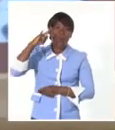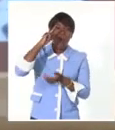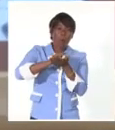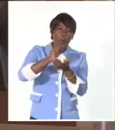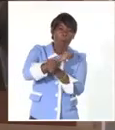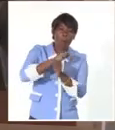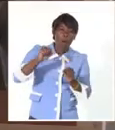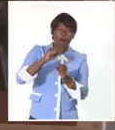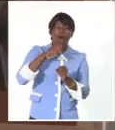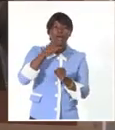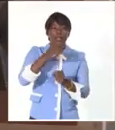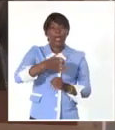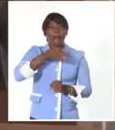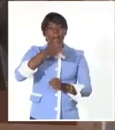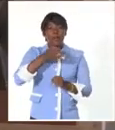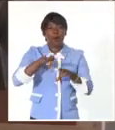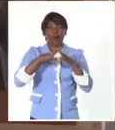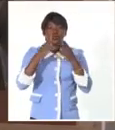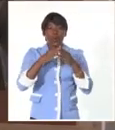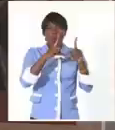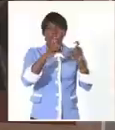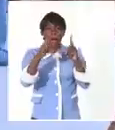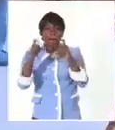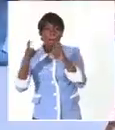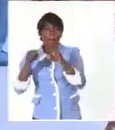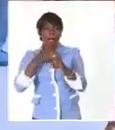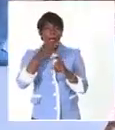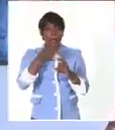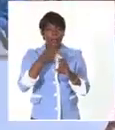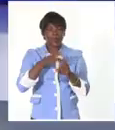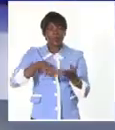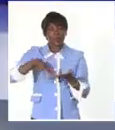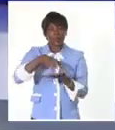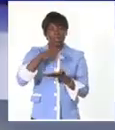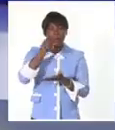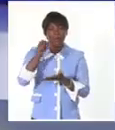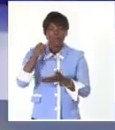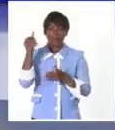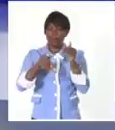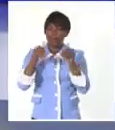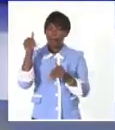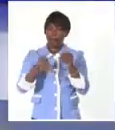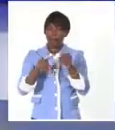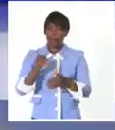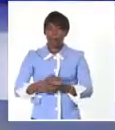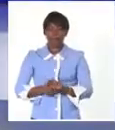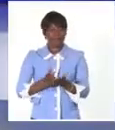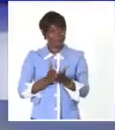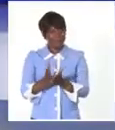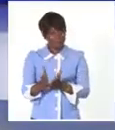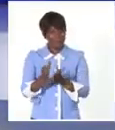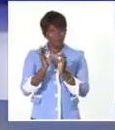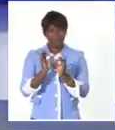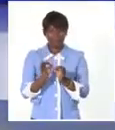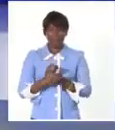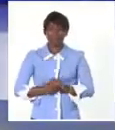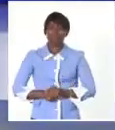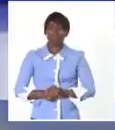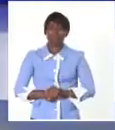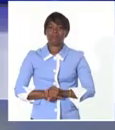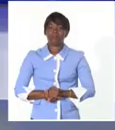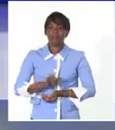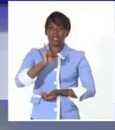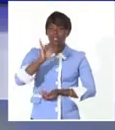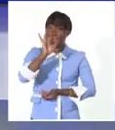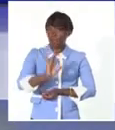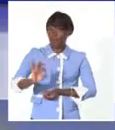terrorista. Niurka Damaris, Canal Cubano de Noticias. Seguimos haciendo contexto, Giselle, porque el 6 de octubre